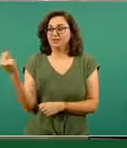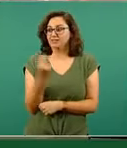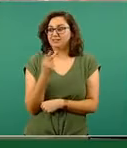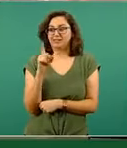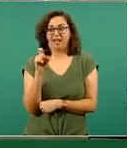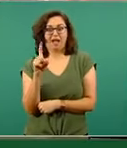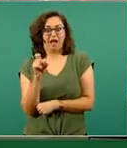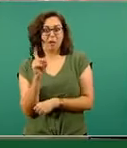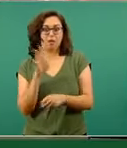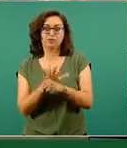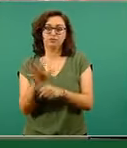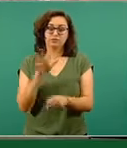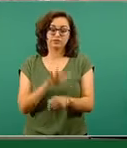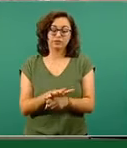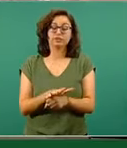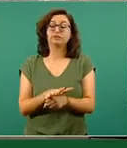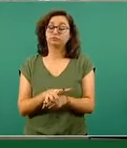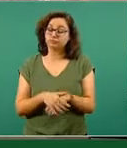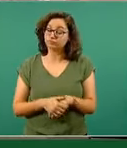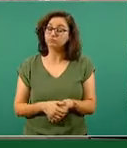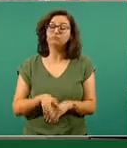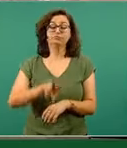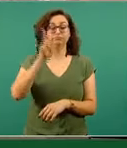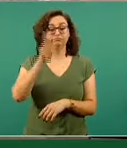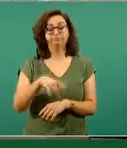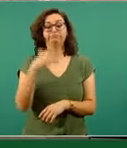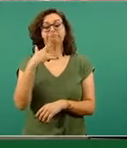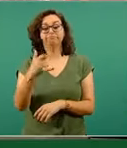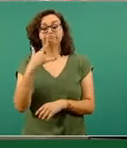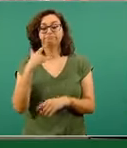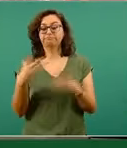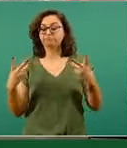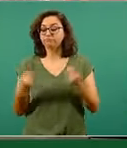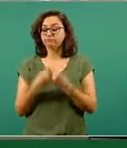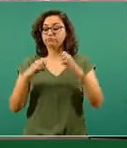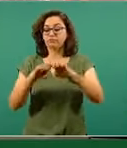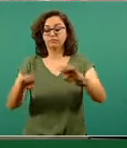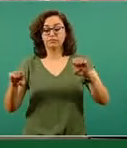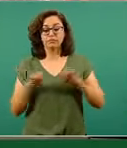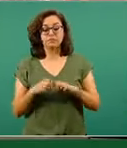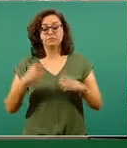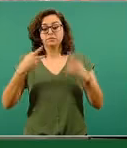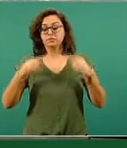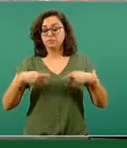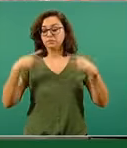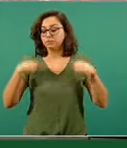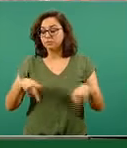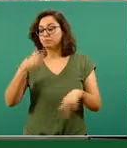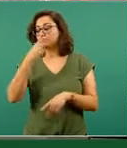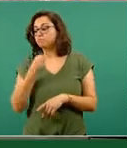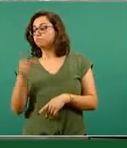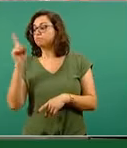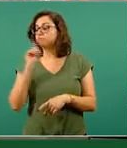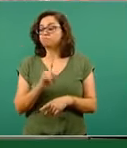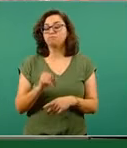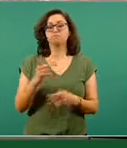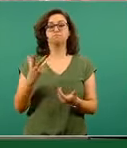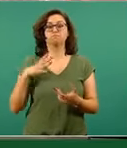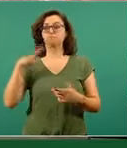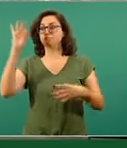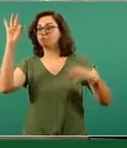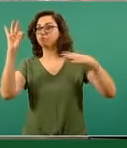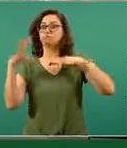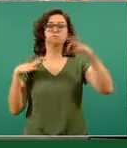agua. De verdad, hacer una gran labor de equipo con voluntarios, con otras instituciones. Y desde